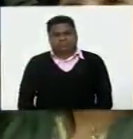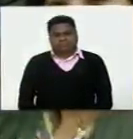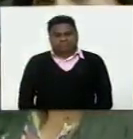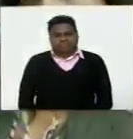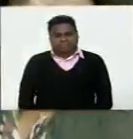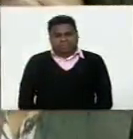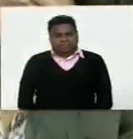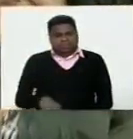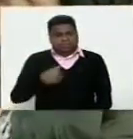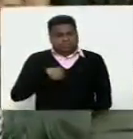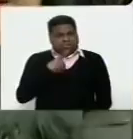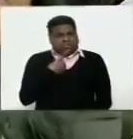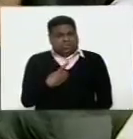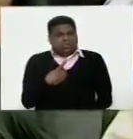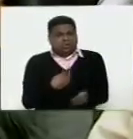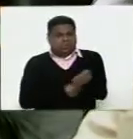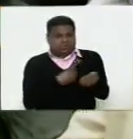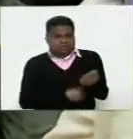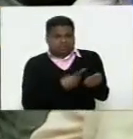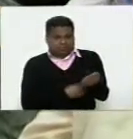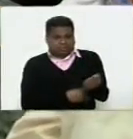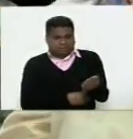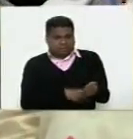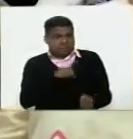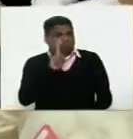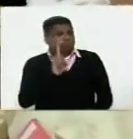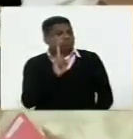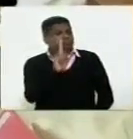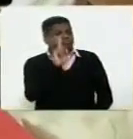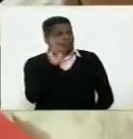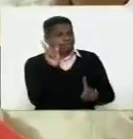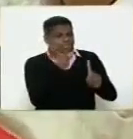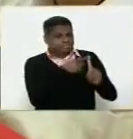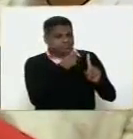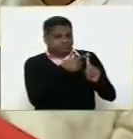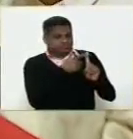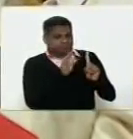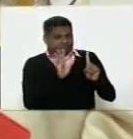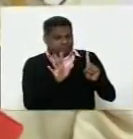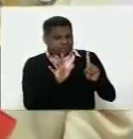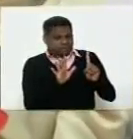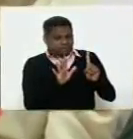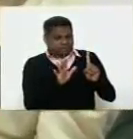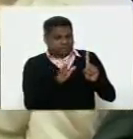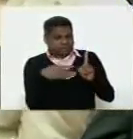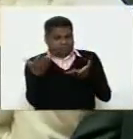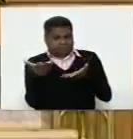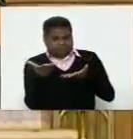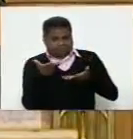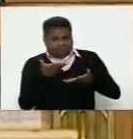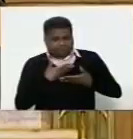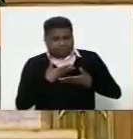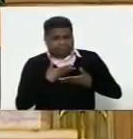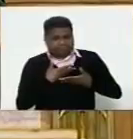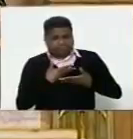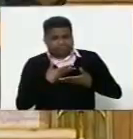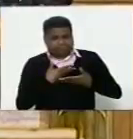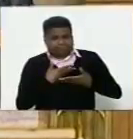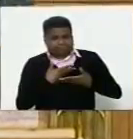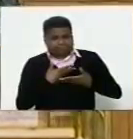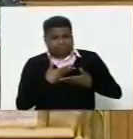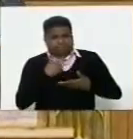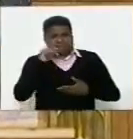Y yo les digo, hermanas y hermanos, una de las banderas de los legados más importantes de